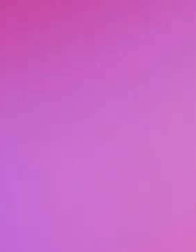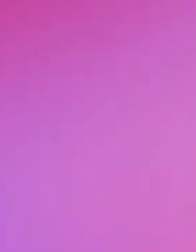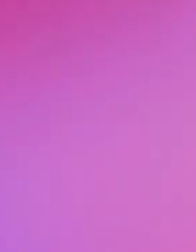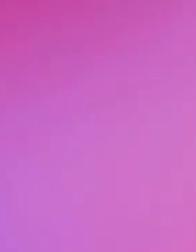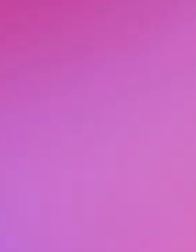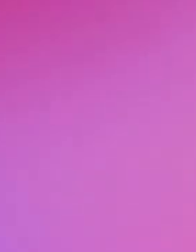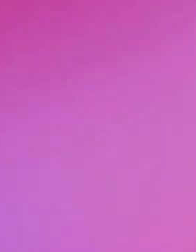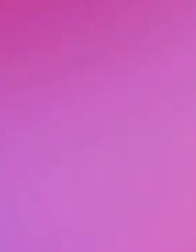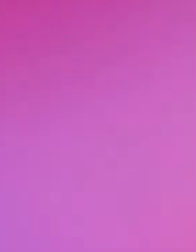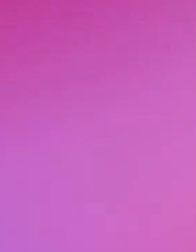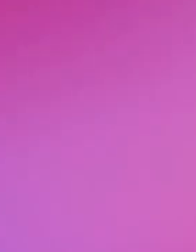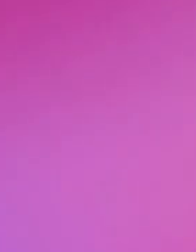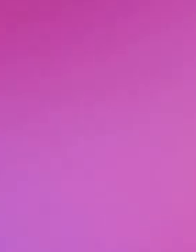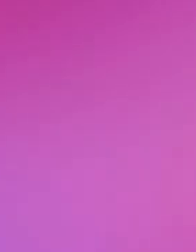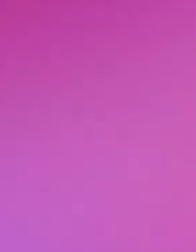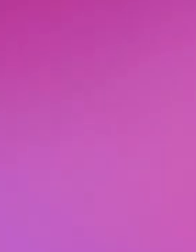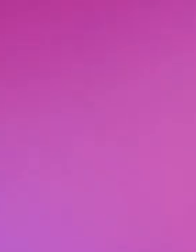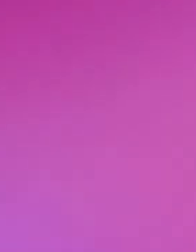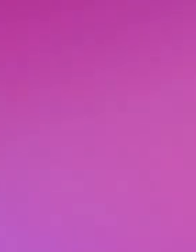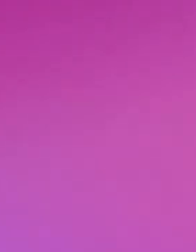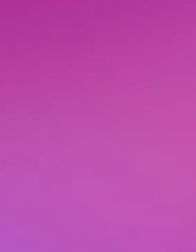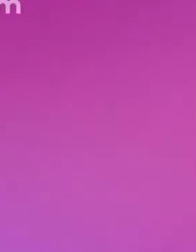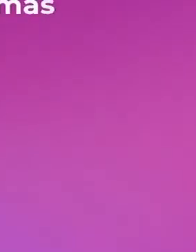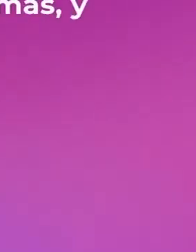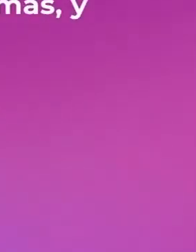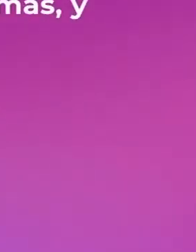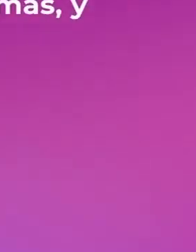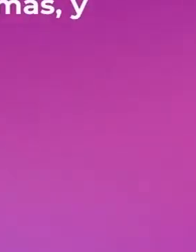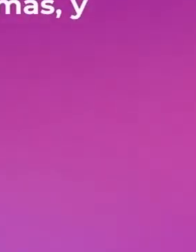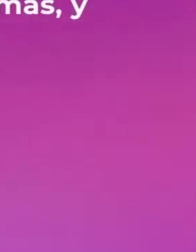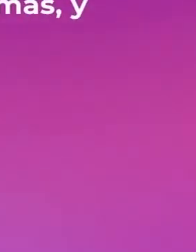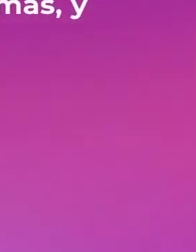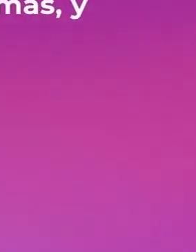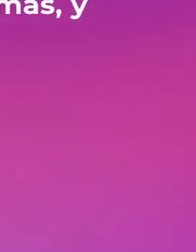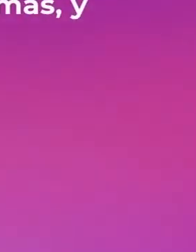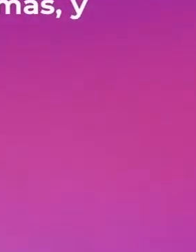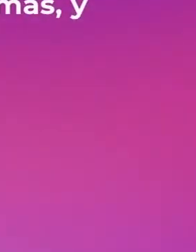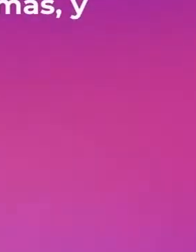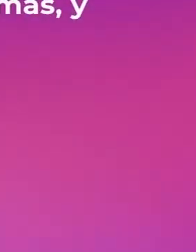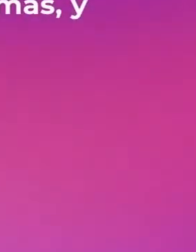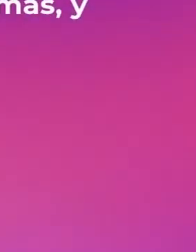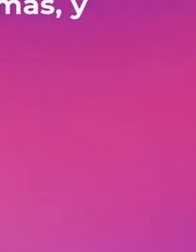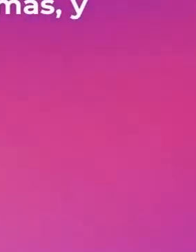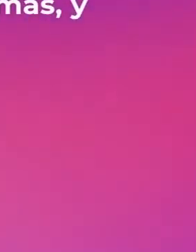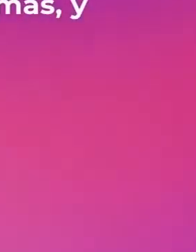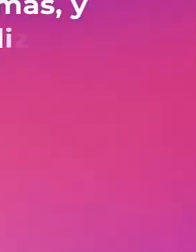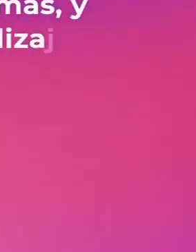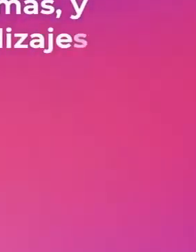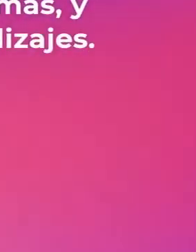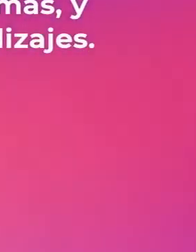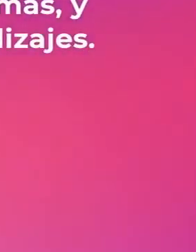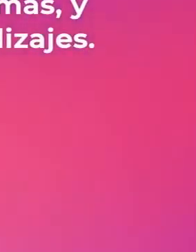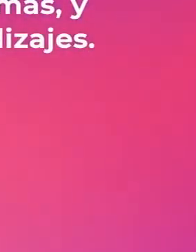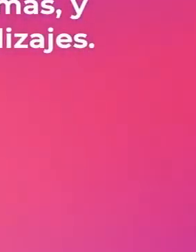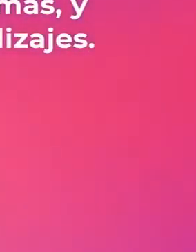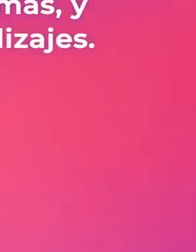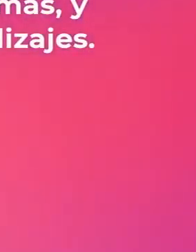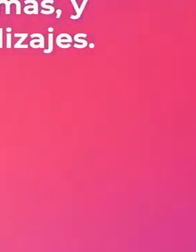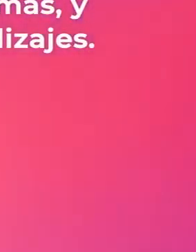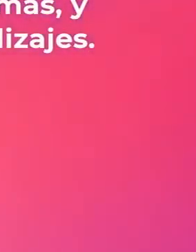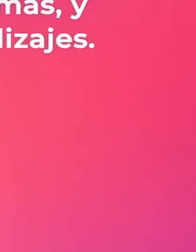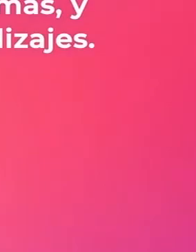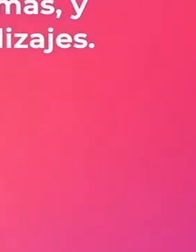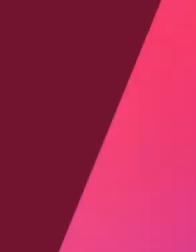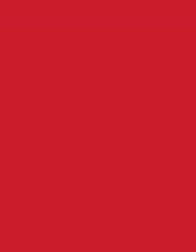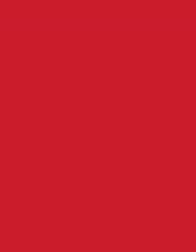aprendeencasa.cep.gov.mx, en donde podrás ver nuevamente los videos de los programas y además encontrarás actividades para fortalecer tus aprendizajes.